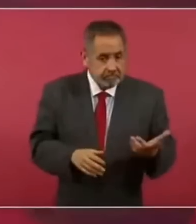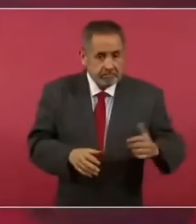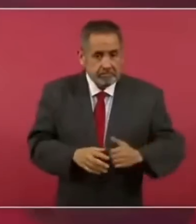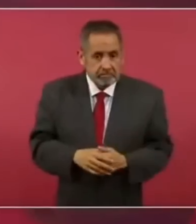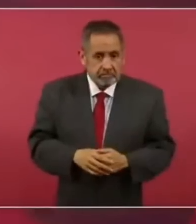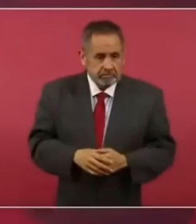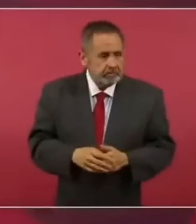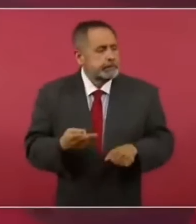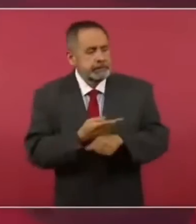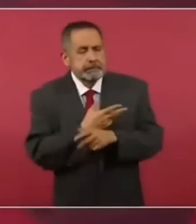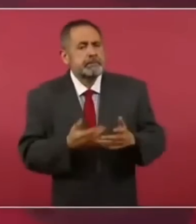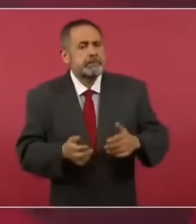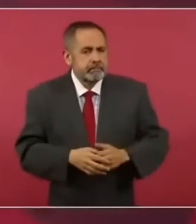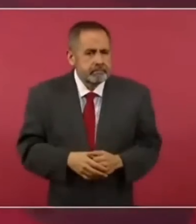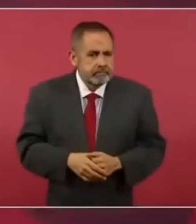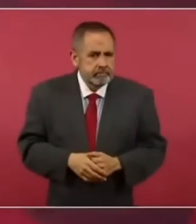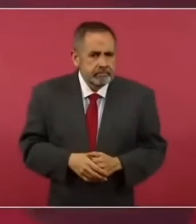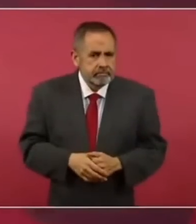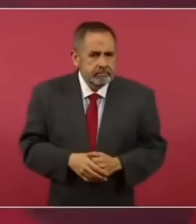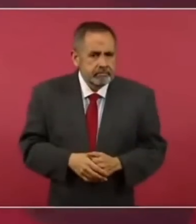¿Qué les pasaría?